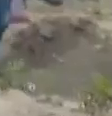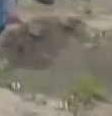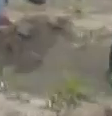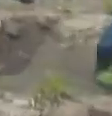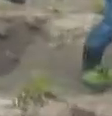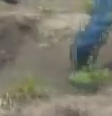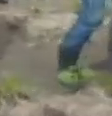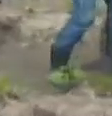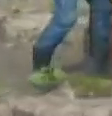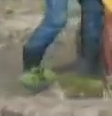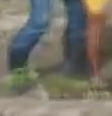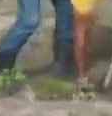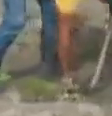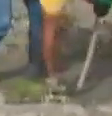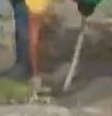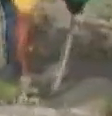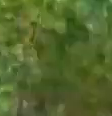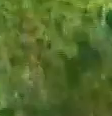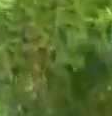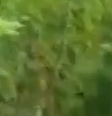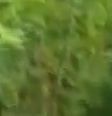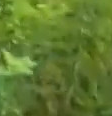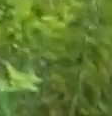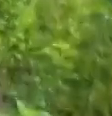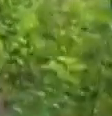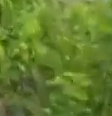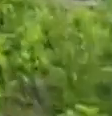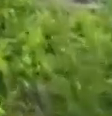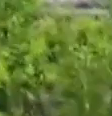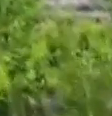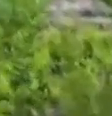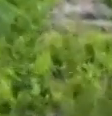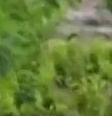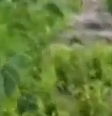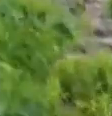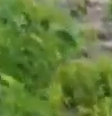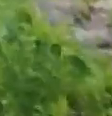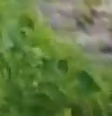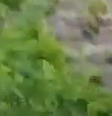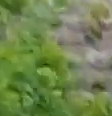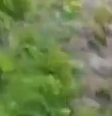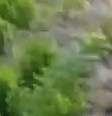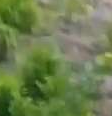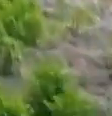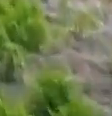escuela agroproductiva y de esta manera despedimos esta transmisión.